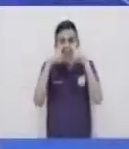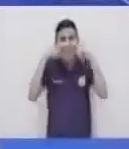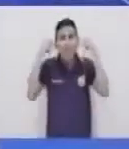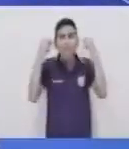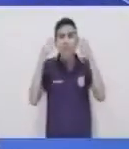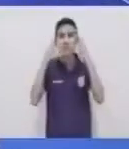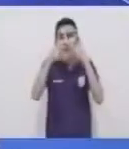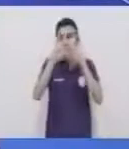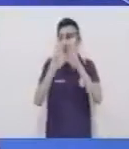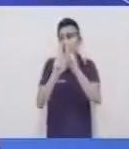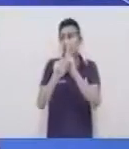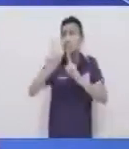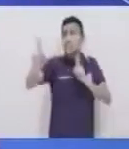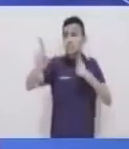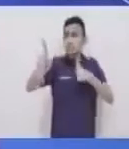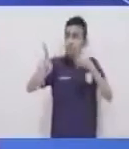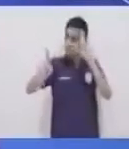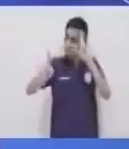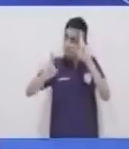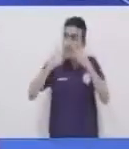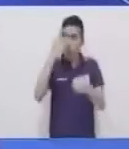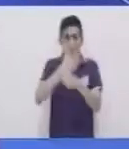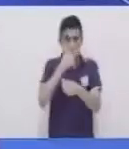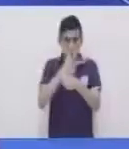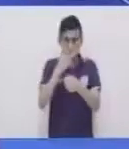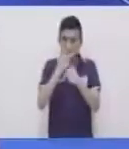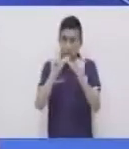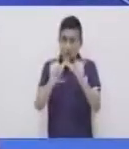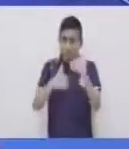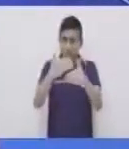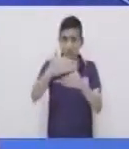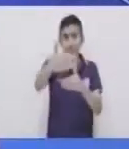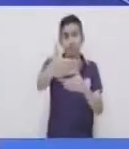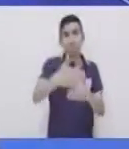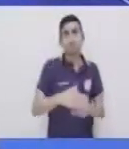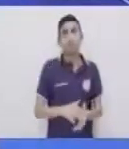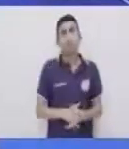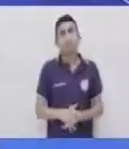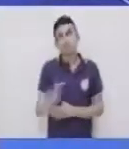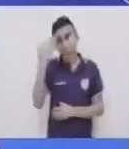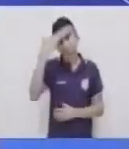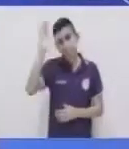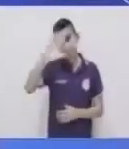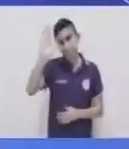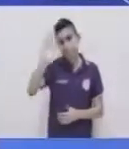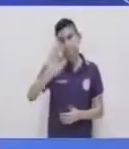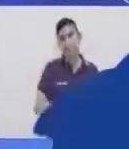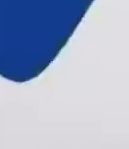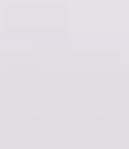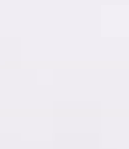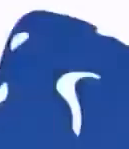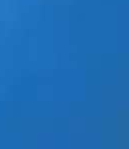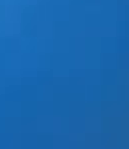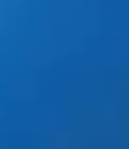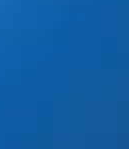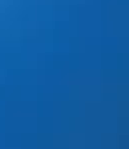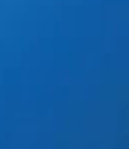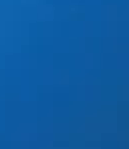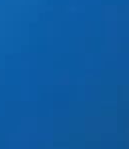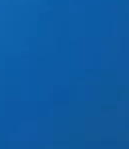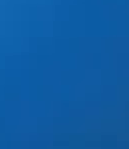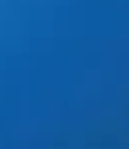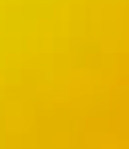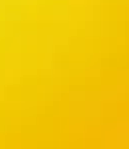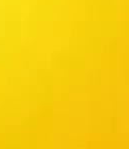mascarilla, tu distanciamiento social. Recuerda, a Guatemala nada la detiene. Hasta la próxima, chicos.